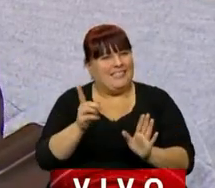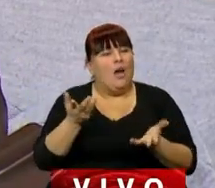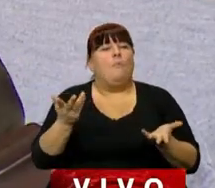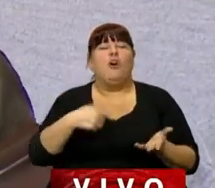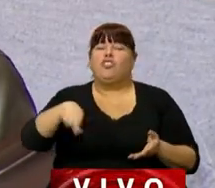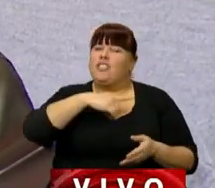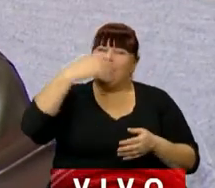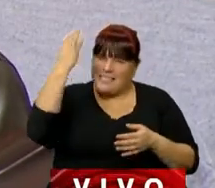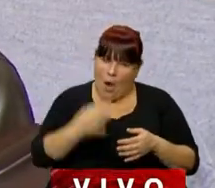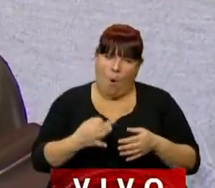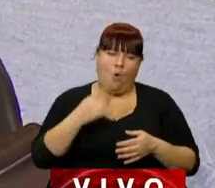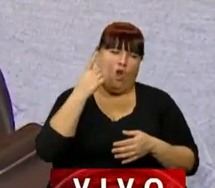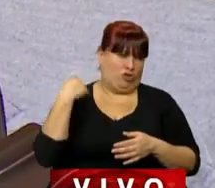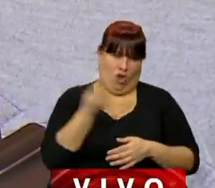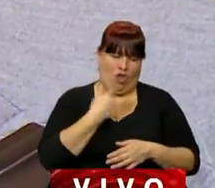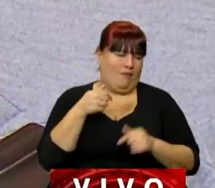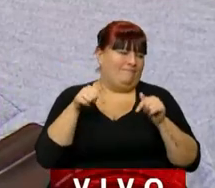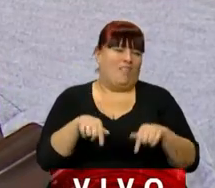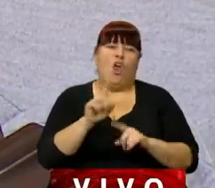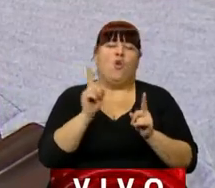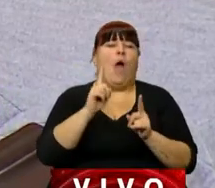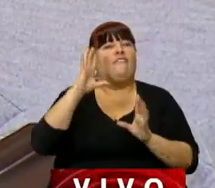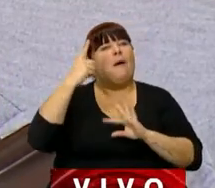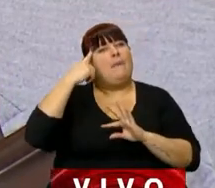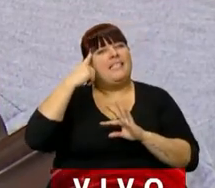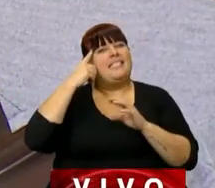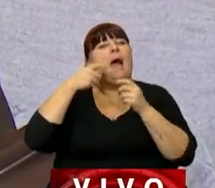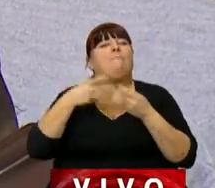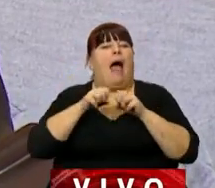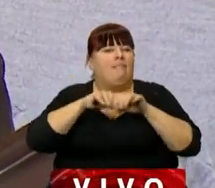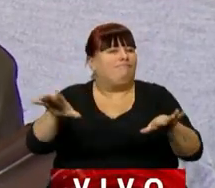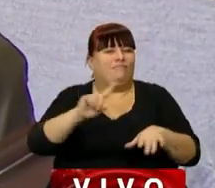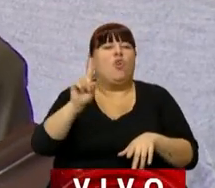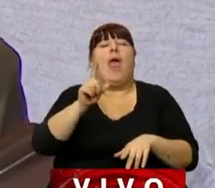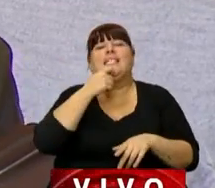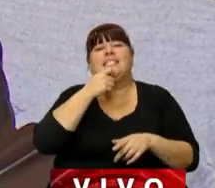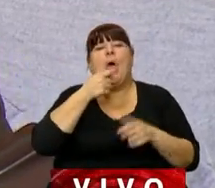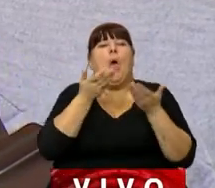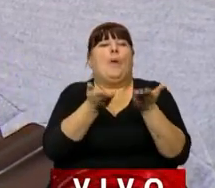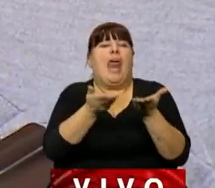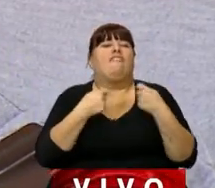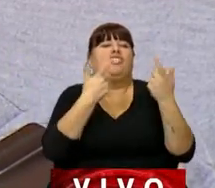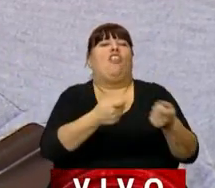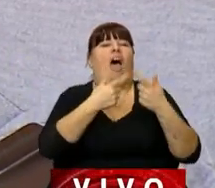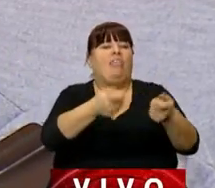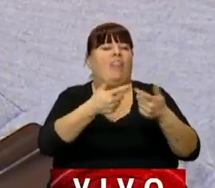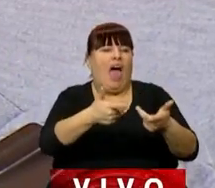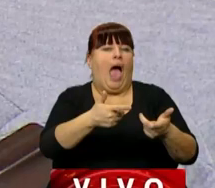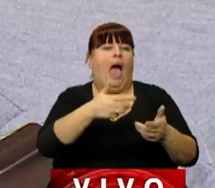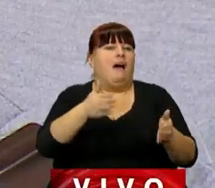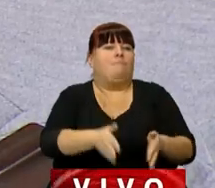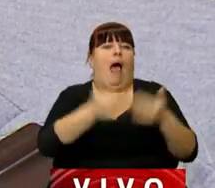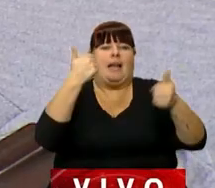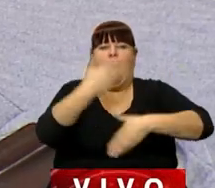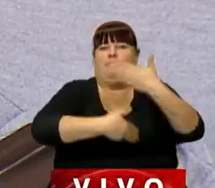estamos convencidos convencidos que acá tampoco hay teoría del derrame para aplicar no es que cuanto más beneficios les das más